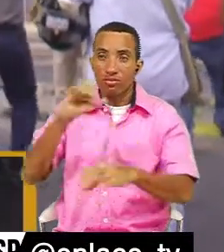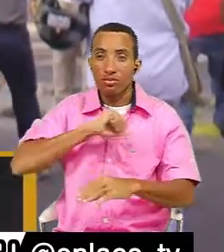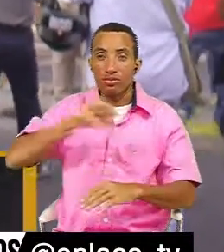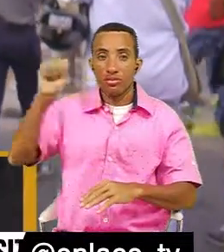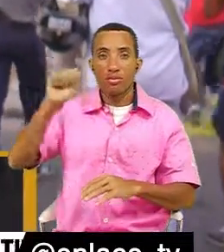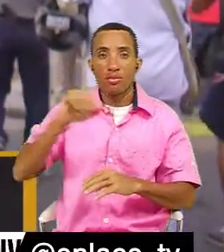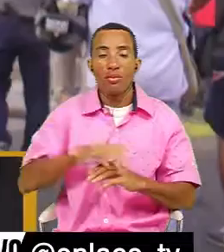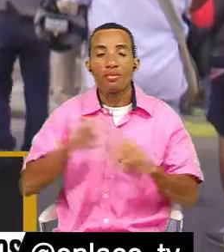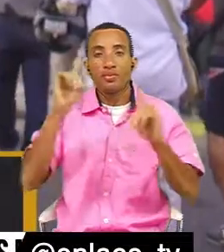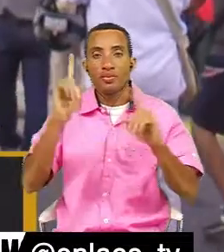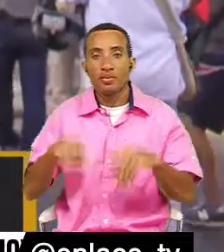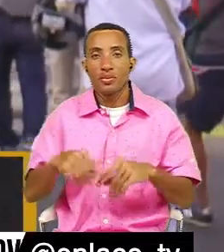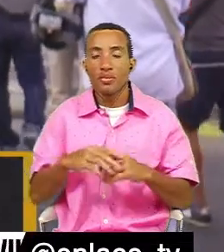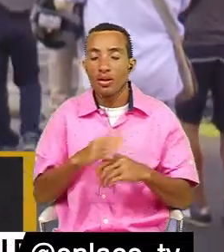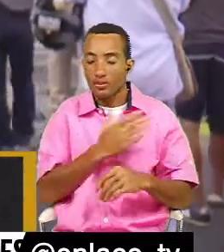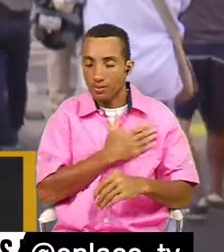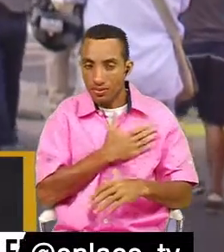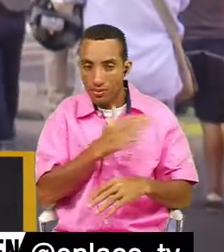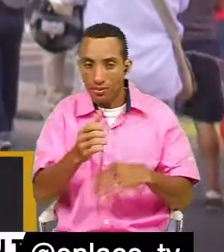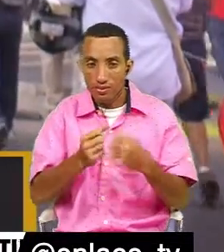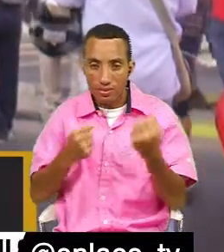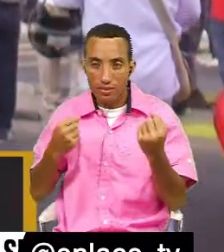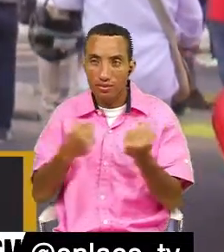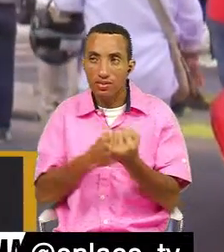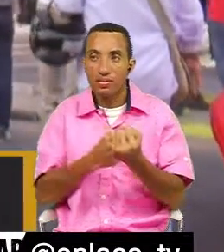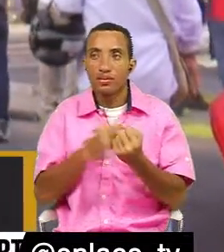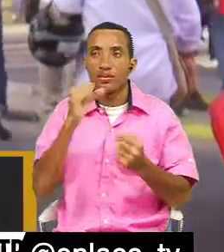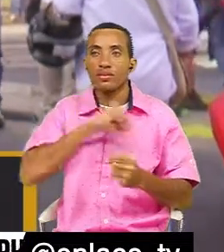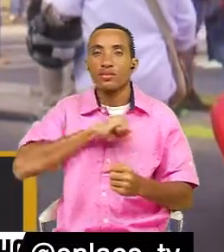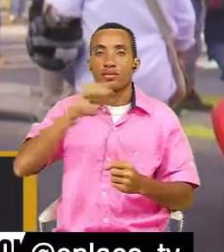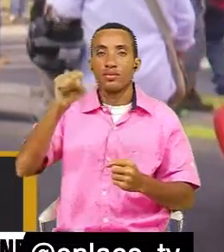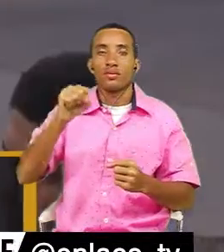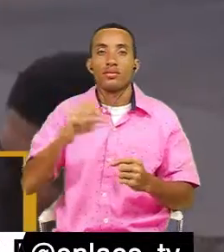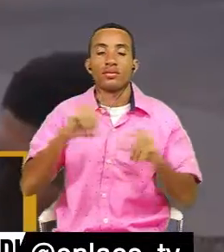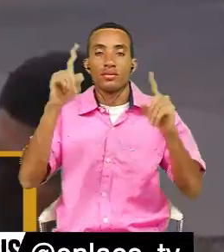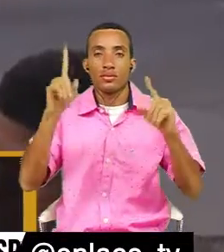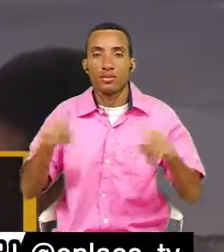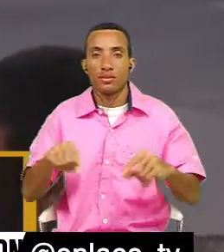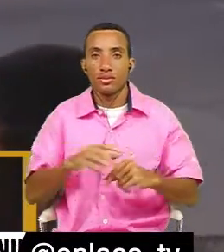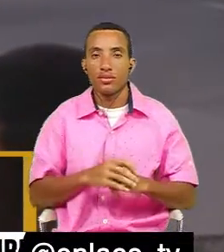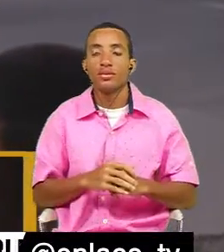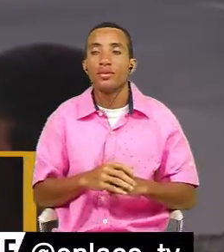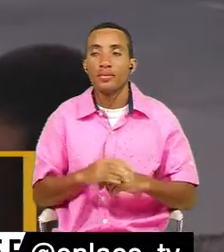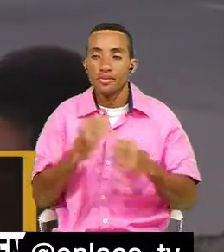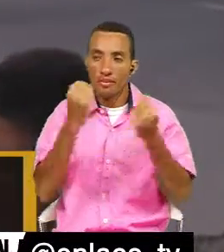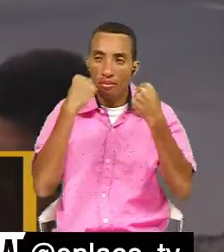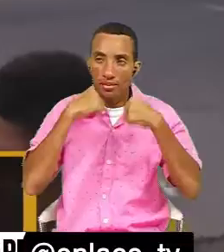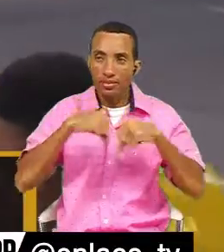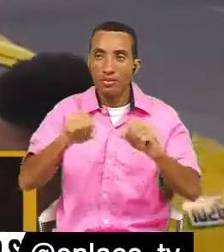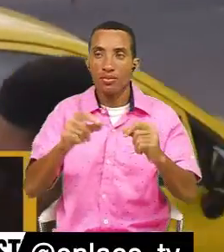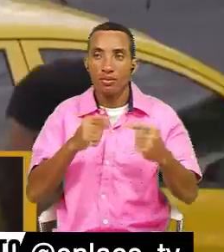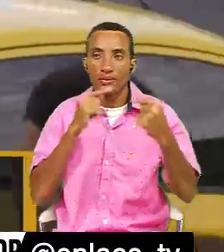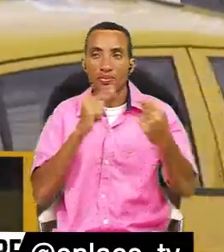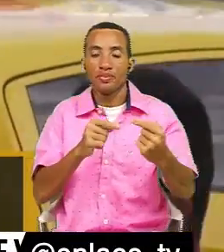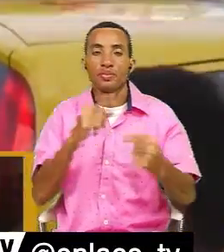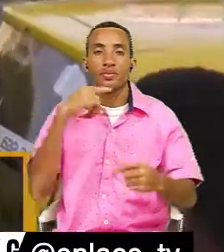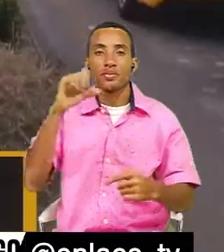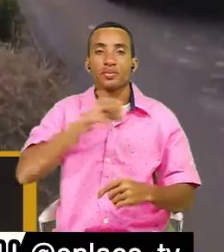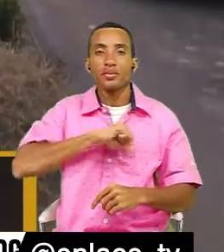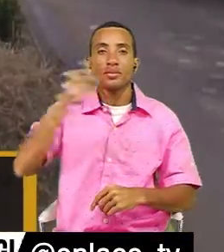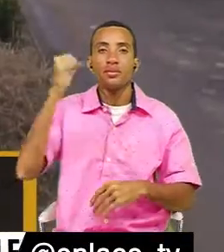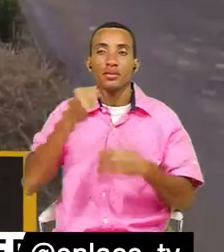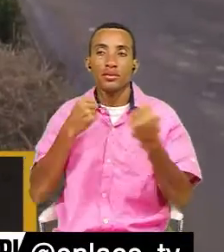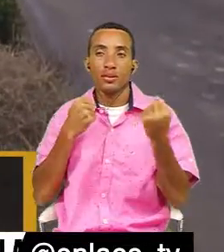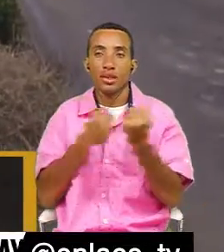para que nos solidaricemos, los acompañemos y los apoyemos en esta justa causa que están luchando. La USO se suma, los apoya y los